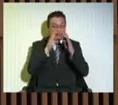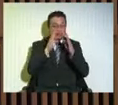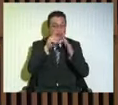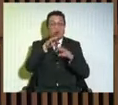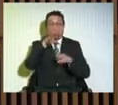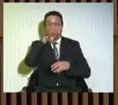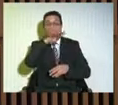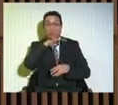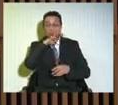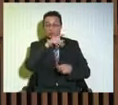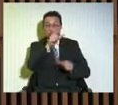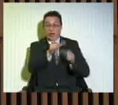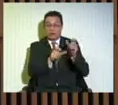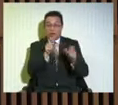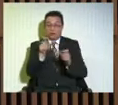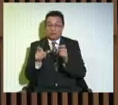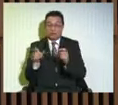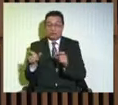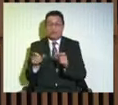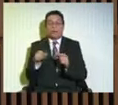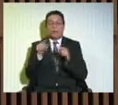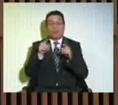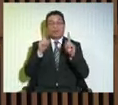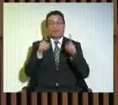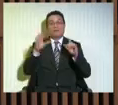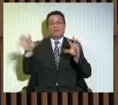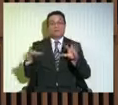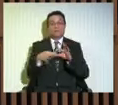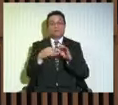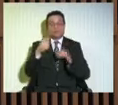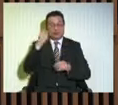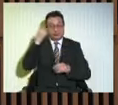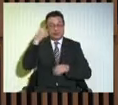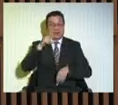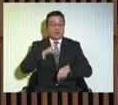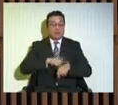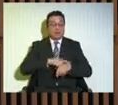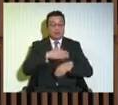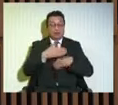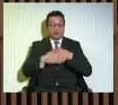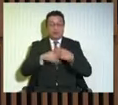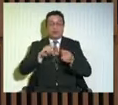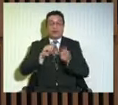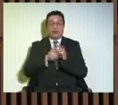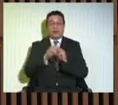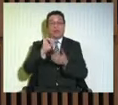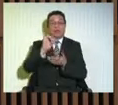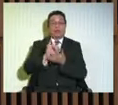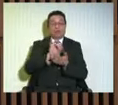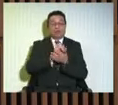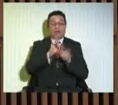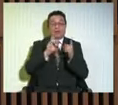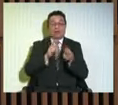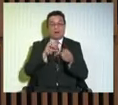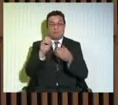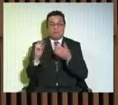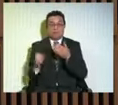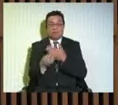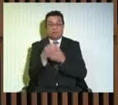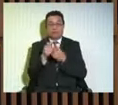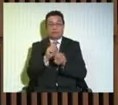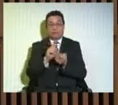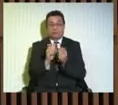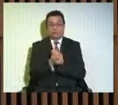usuario, tiene que ver con entender que los tiempos han cambiado y las instituciones se tienen que modificar y